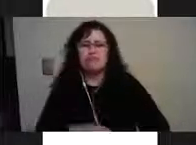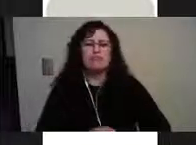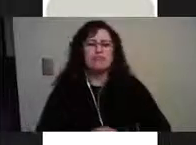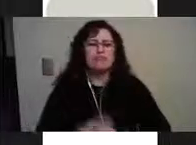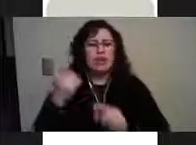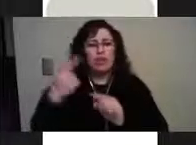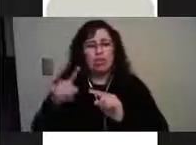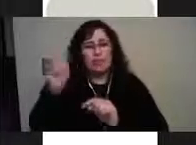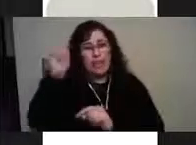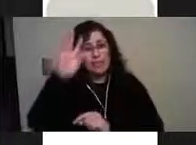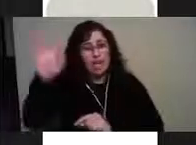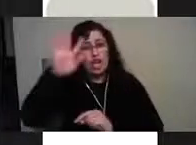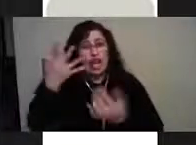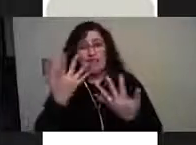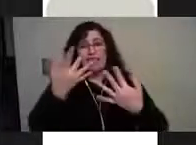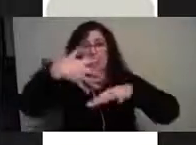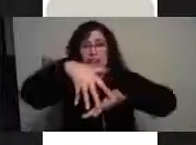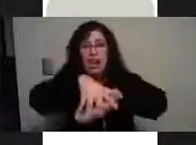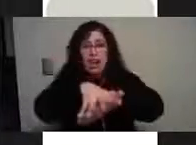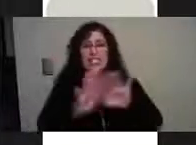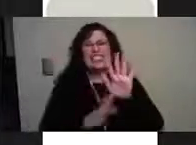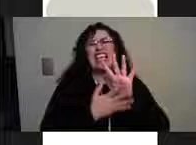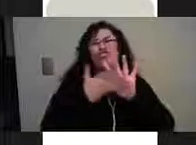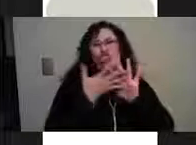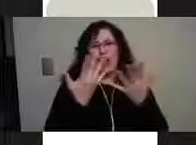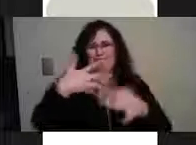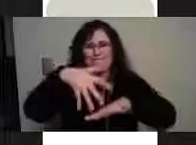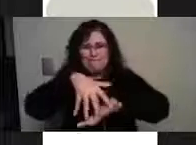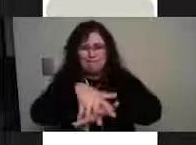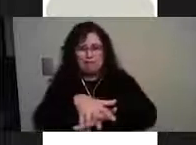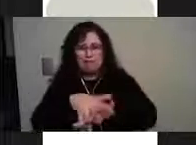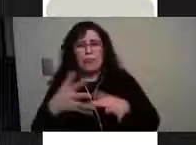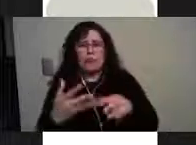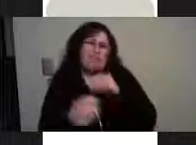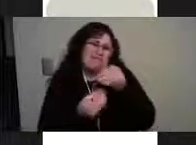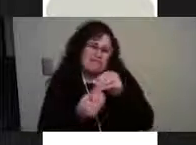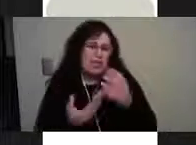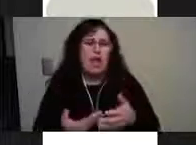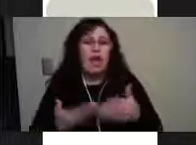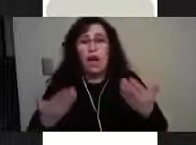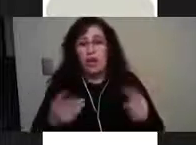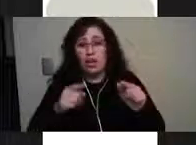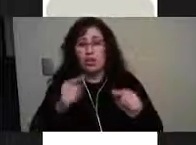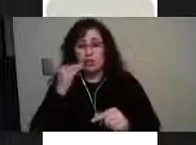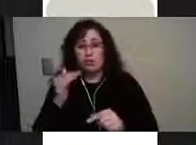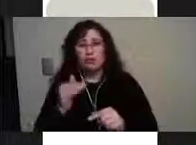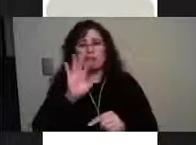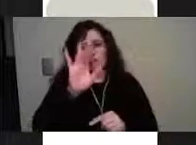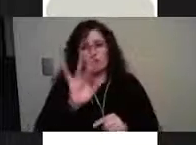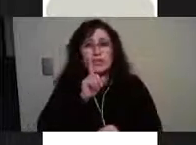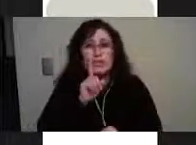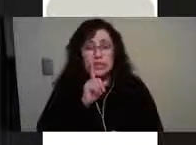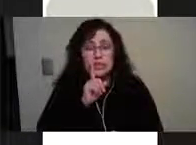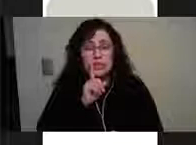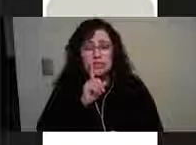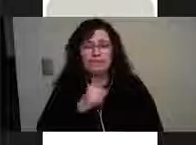de integración sensorial. ¿Ya? Sin embargo, en el abordaje de niños con estas características, va a depender